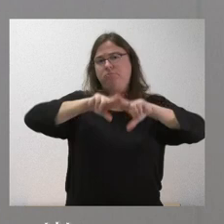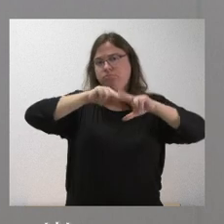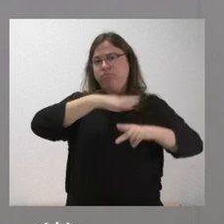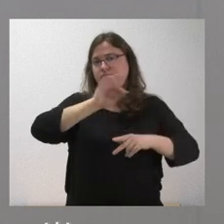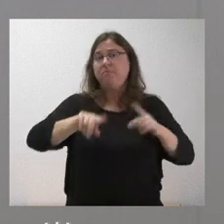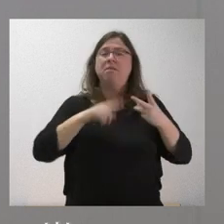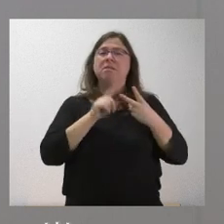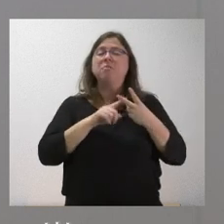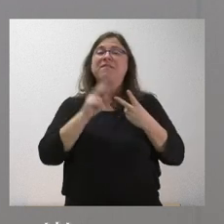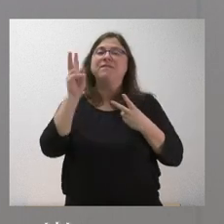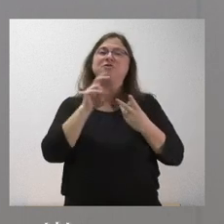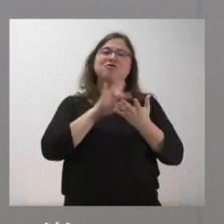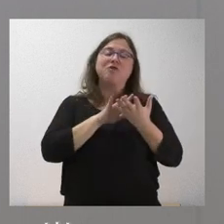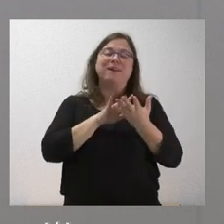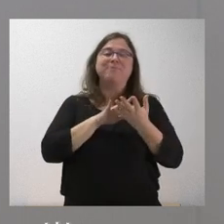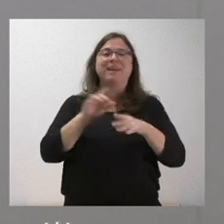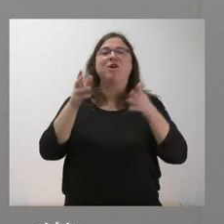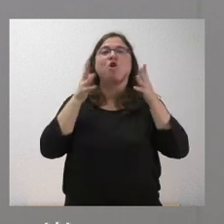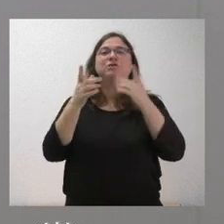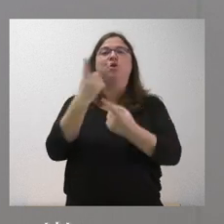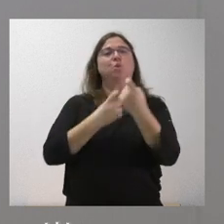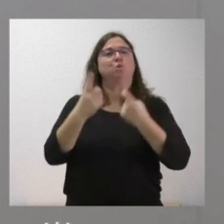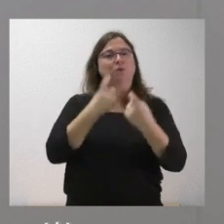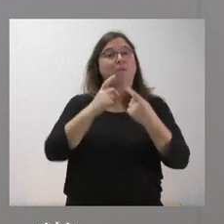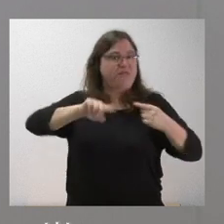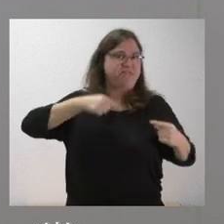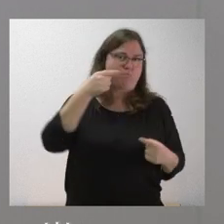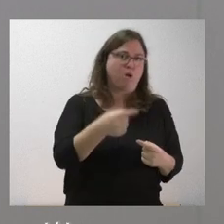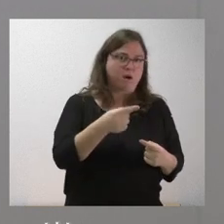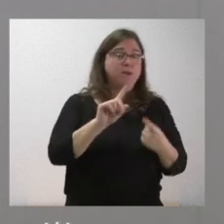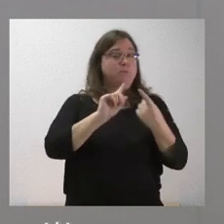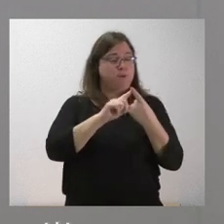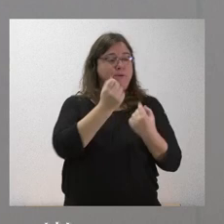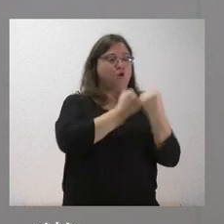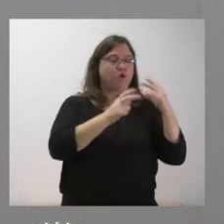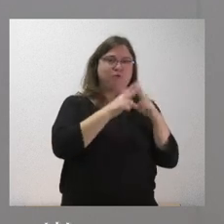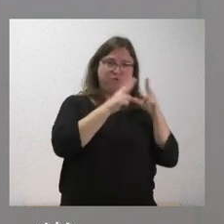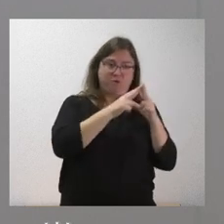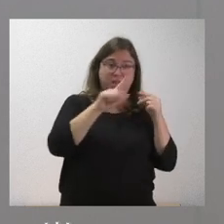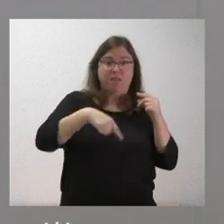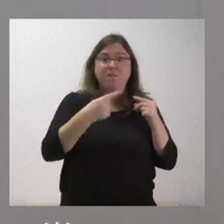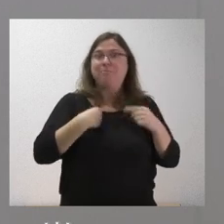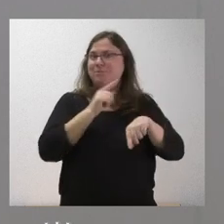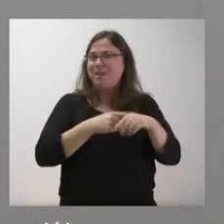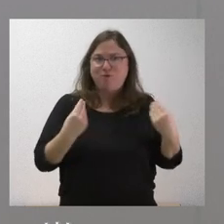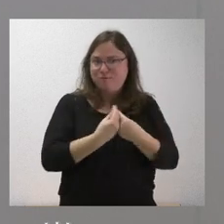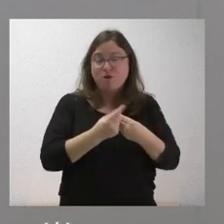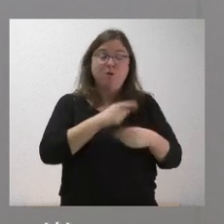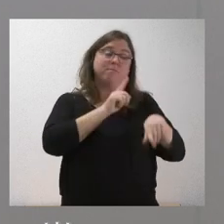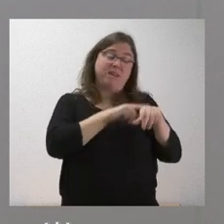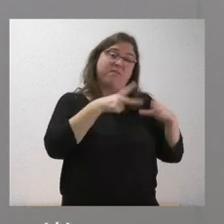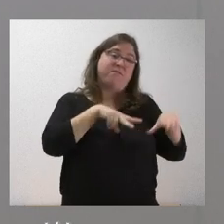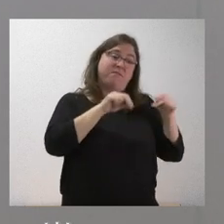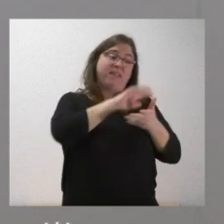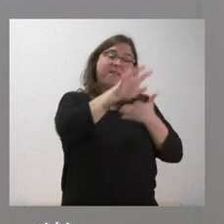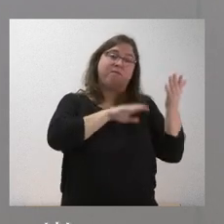luego viene el consejo consultivo que el consejo consultivo es posterior al consejo económico y social no puede sumarse en el tiempo sino que hasta que no se dispone del